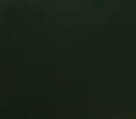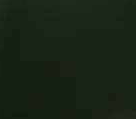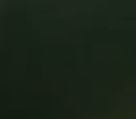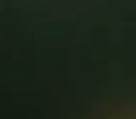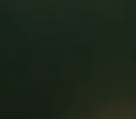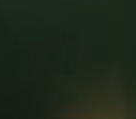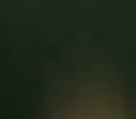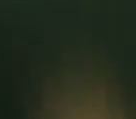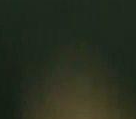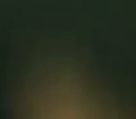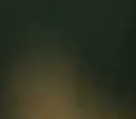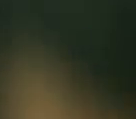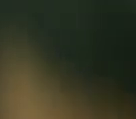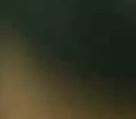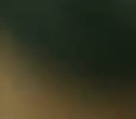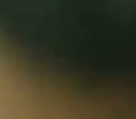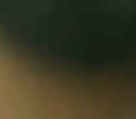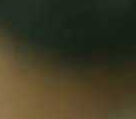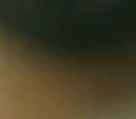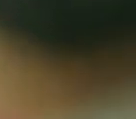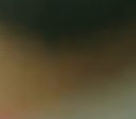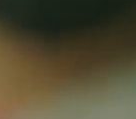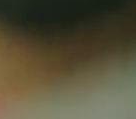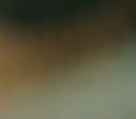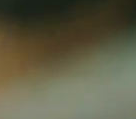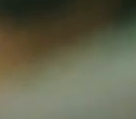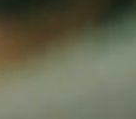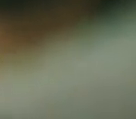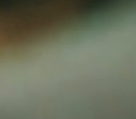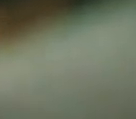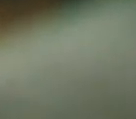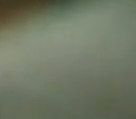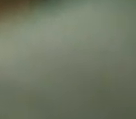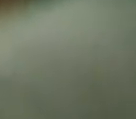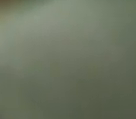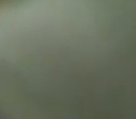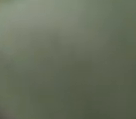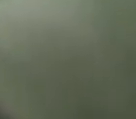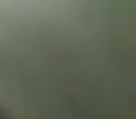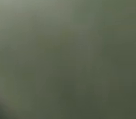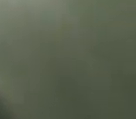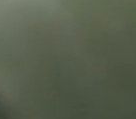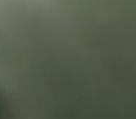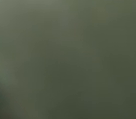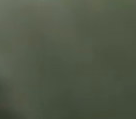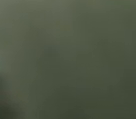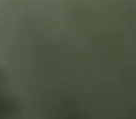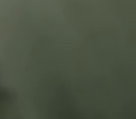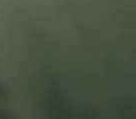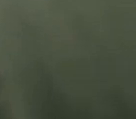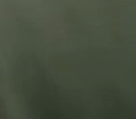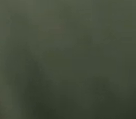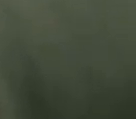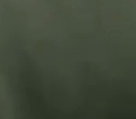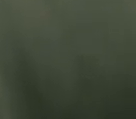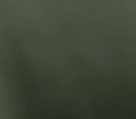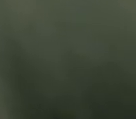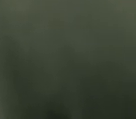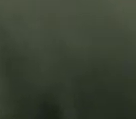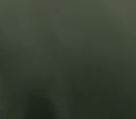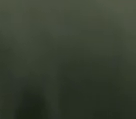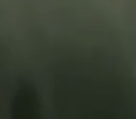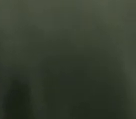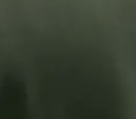Un sublime aliento al pueblo infundió. Gloria al bravo pueblo que el